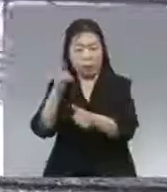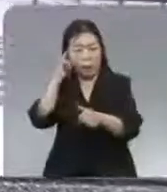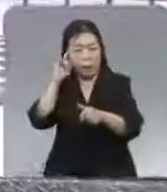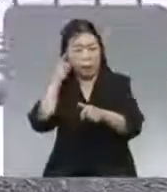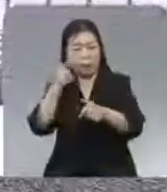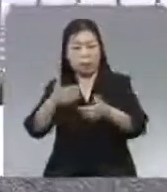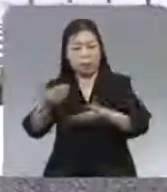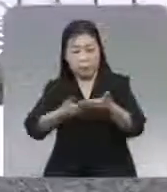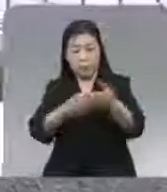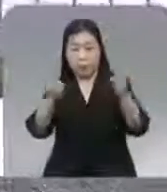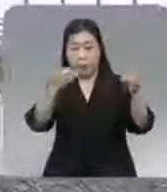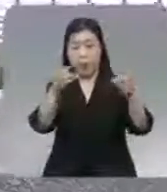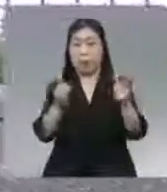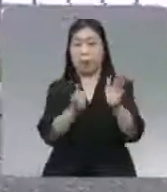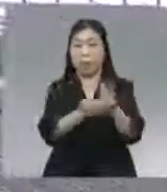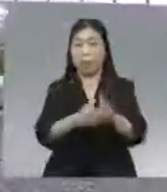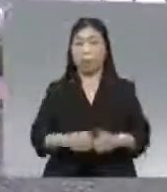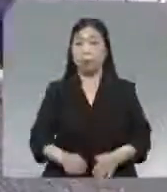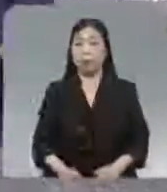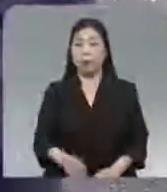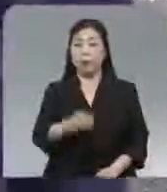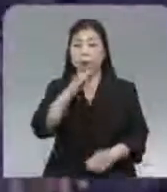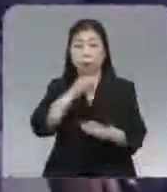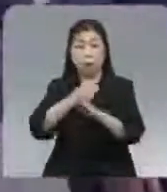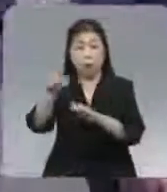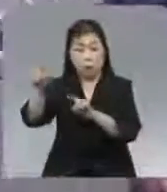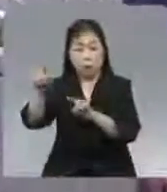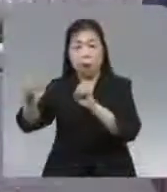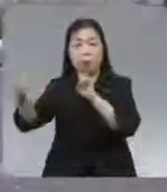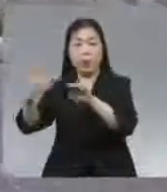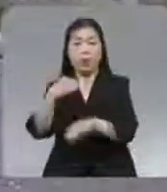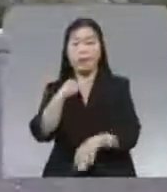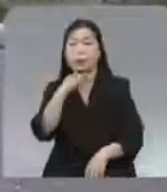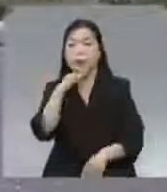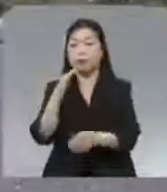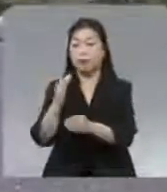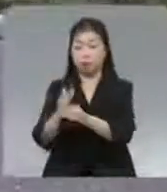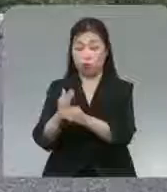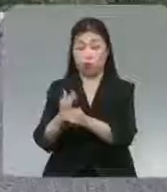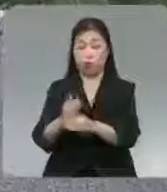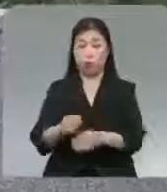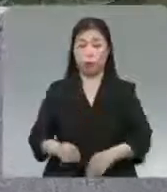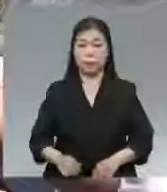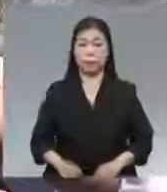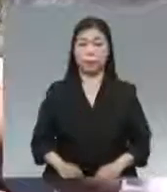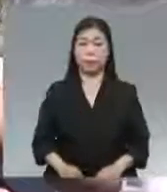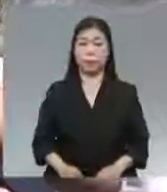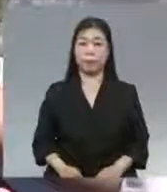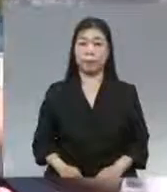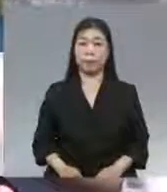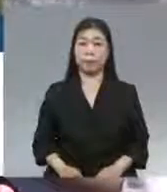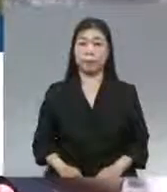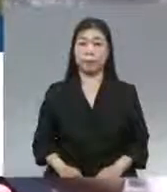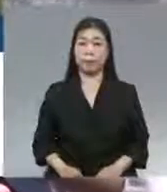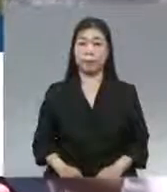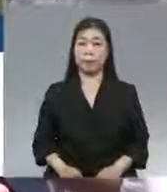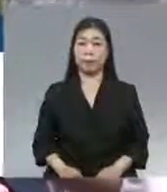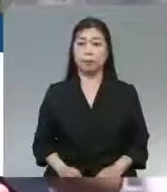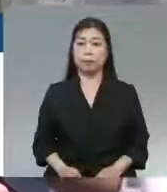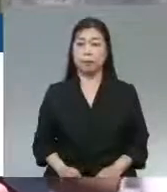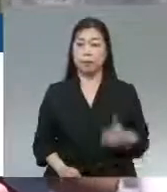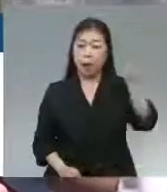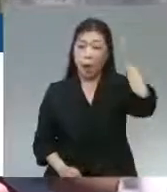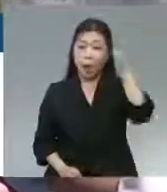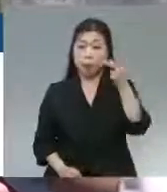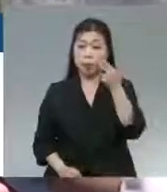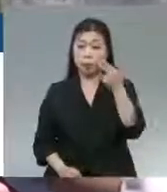explicó que la cita sirvió para intercambiar una serie de ideas y opiniones sobre diversos temas incluida la asistencia humanitaria a corea del